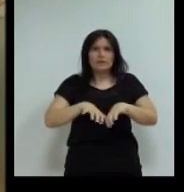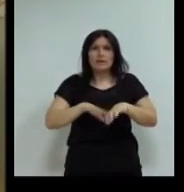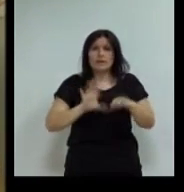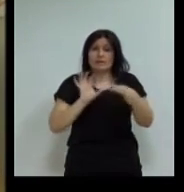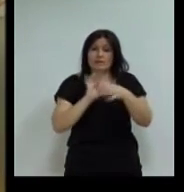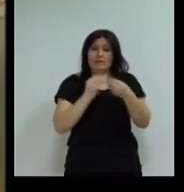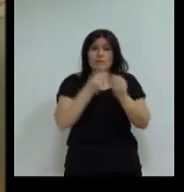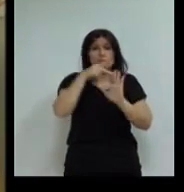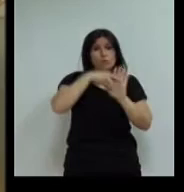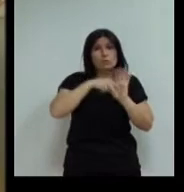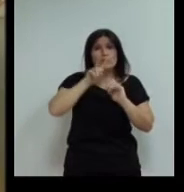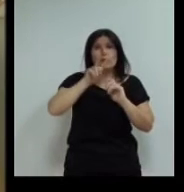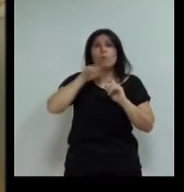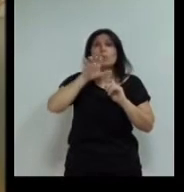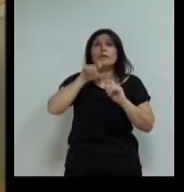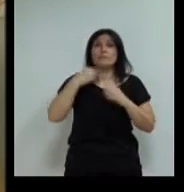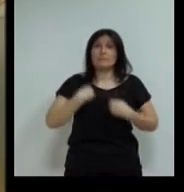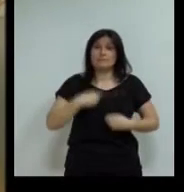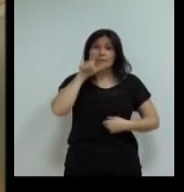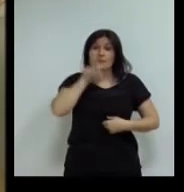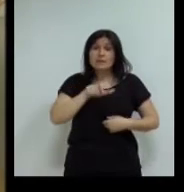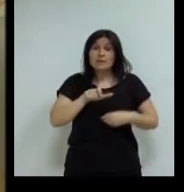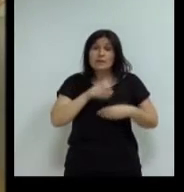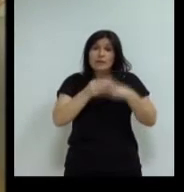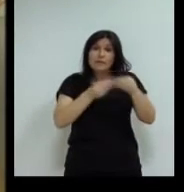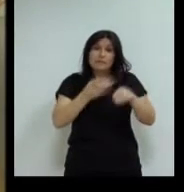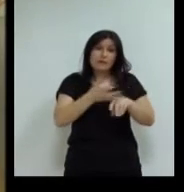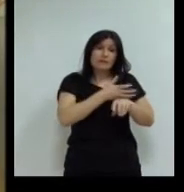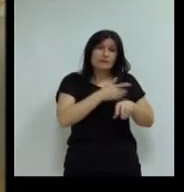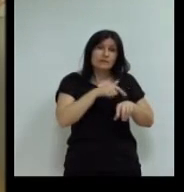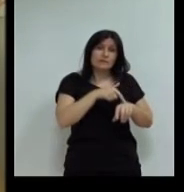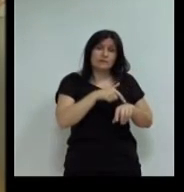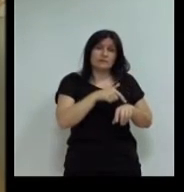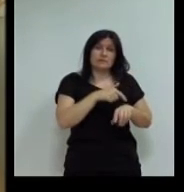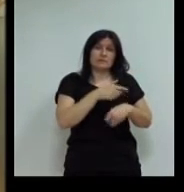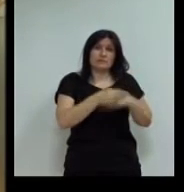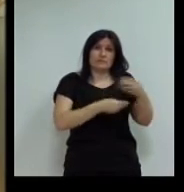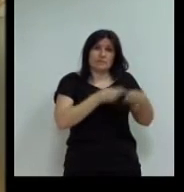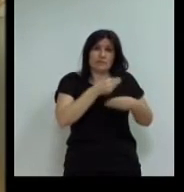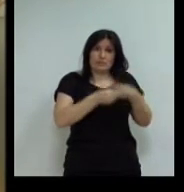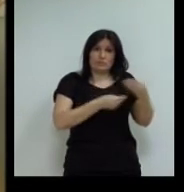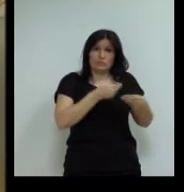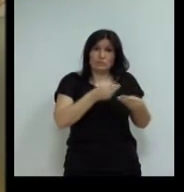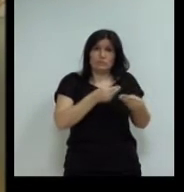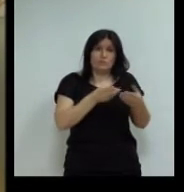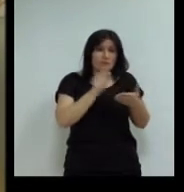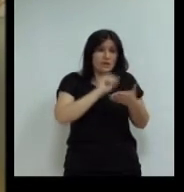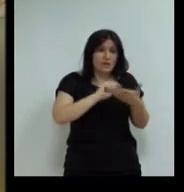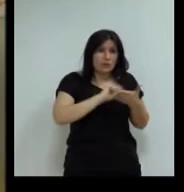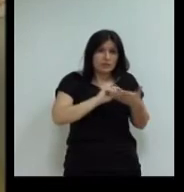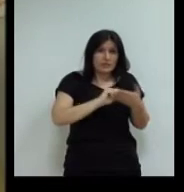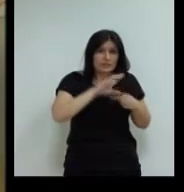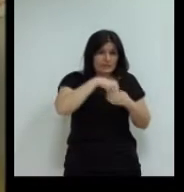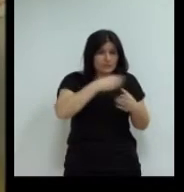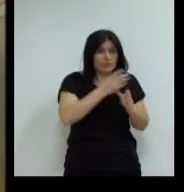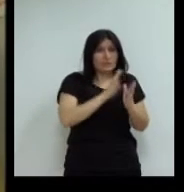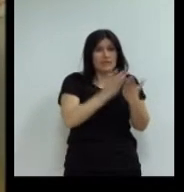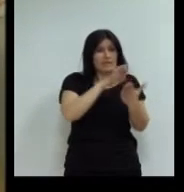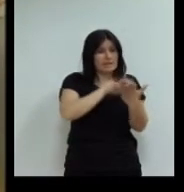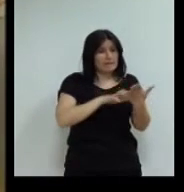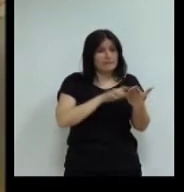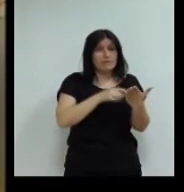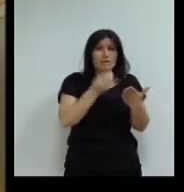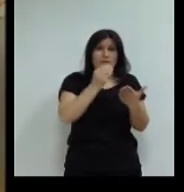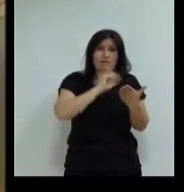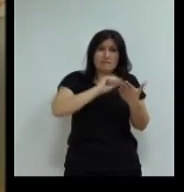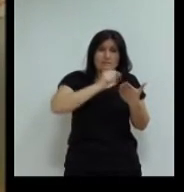UNE, y la misma persona que es la que ha procesado la que ha hecho las anotaciones en el libreto, es la que se encarga